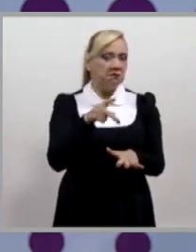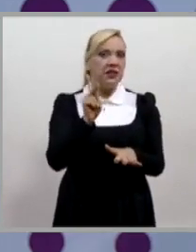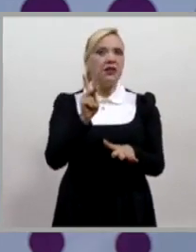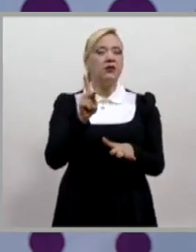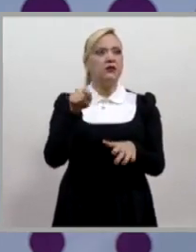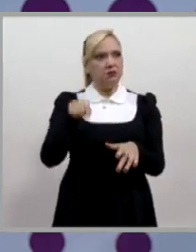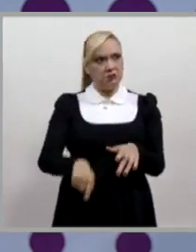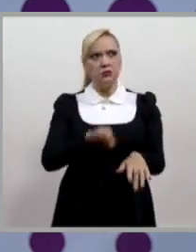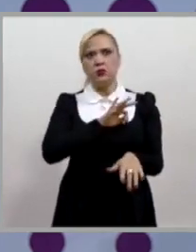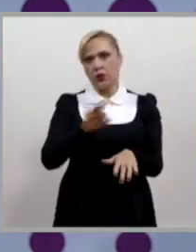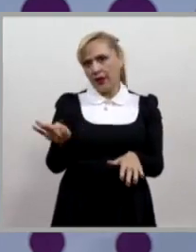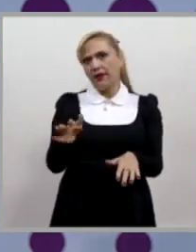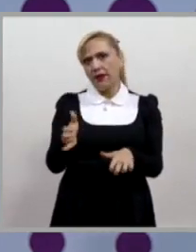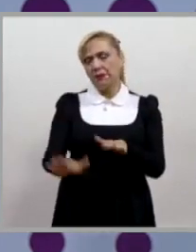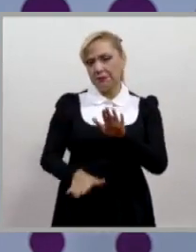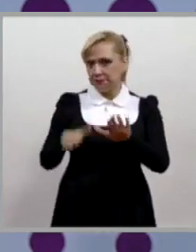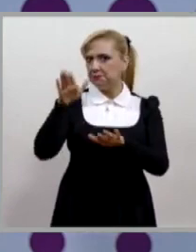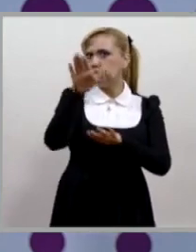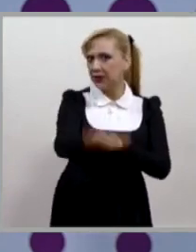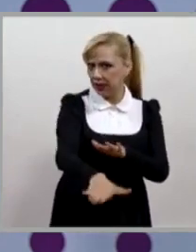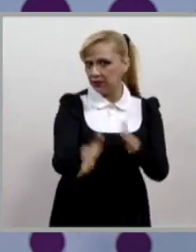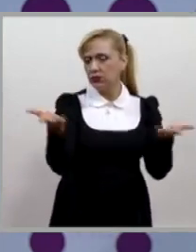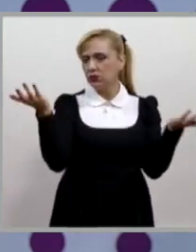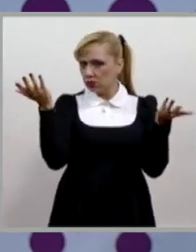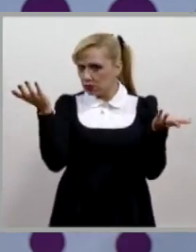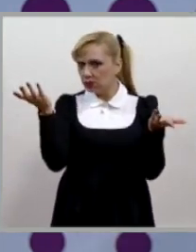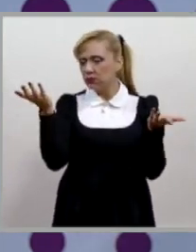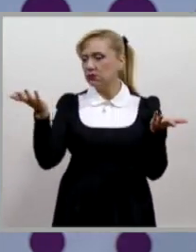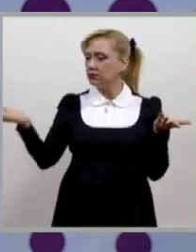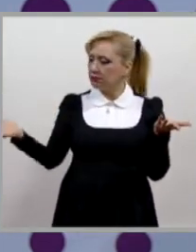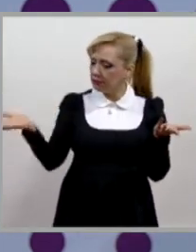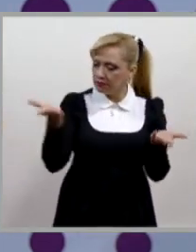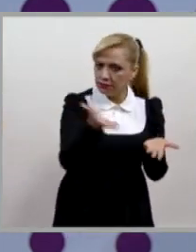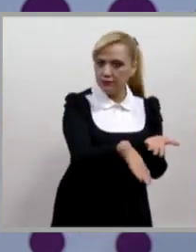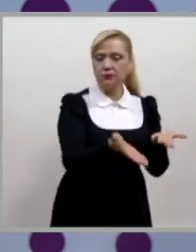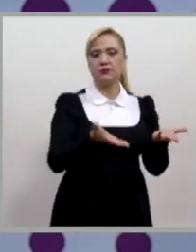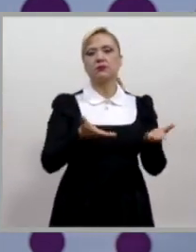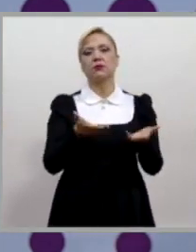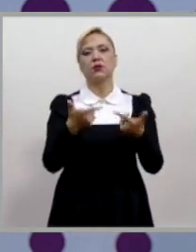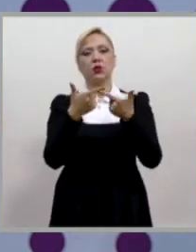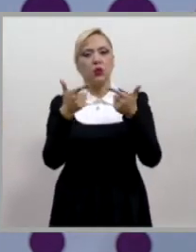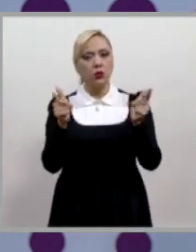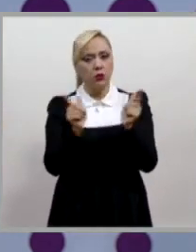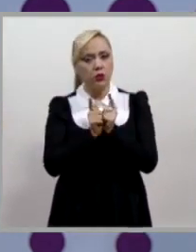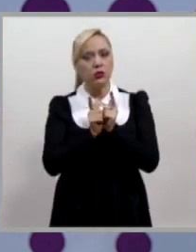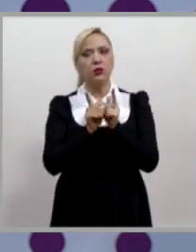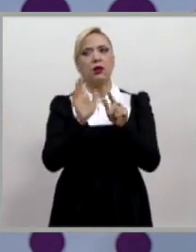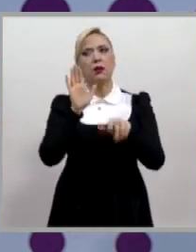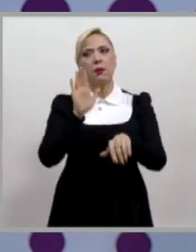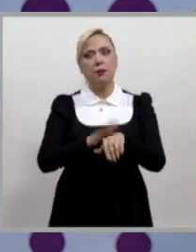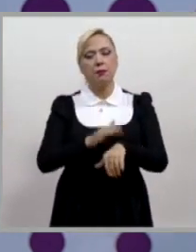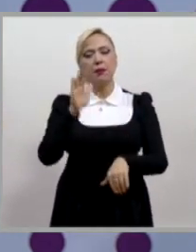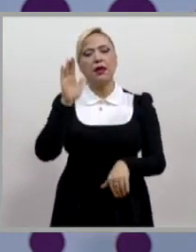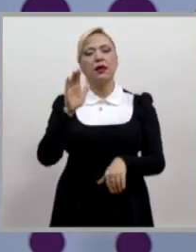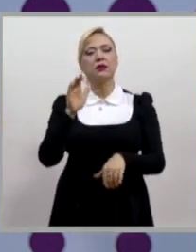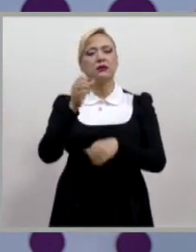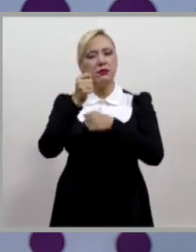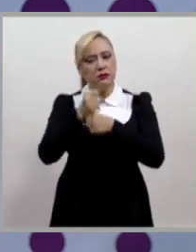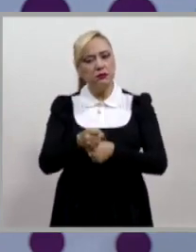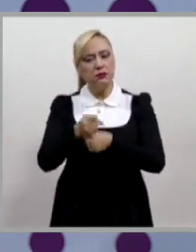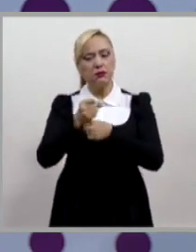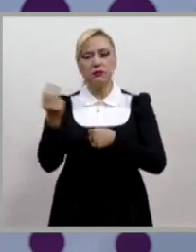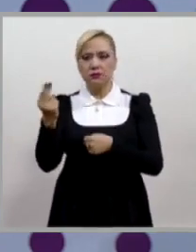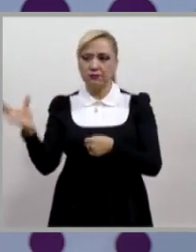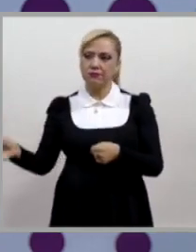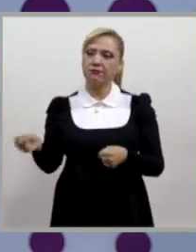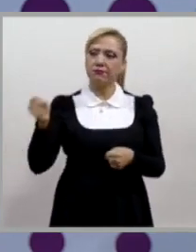qué no dar el paso, ¿no? Para que, aunque no son órganos representativos, demos el paso para que las minorías o grupos en situación de vulnerabilidad tengan algún tipo de presencia en